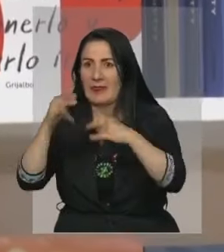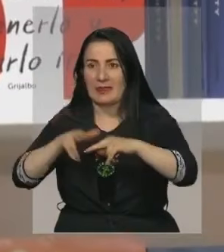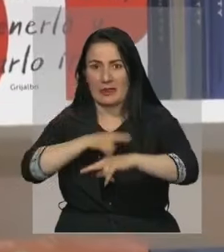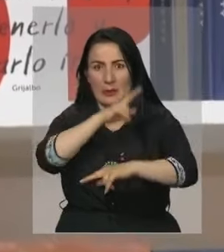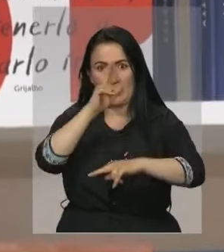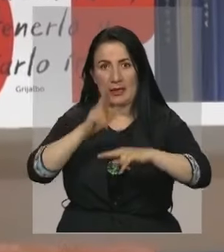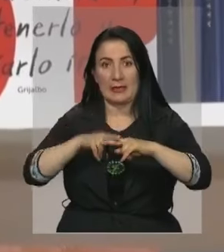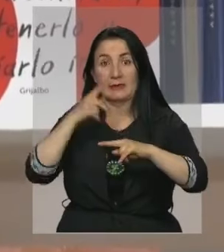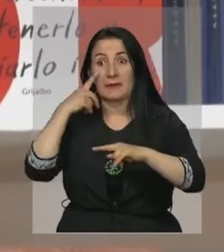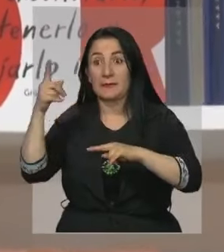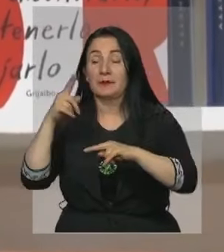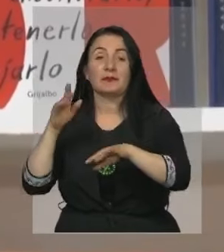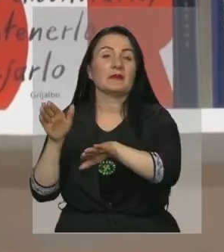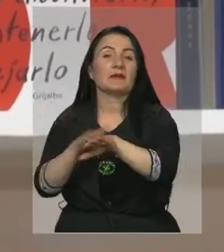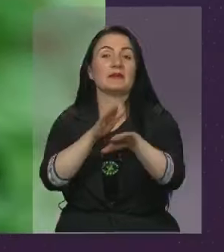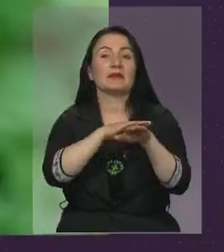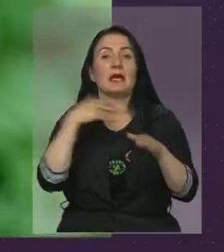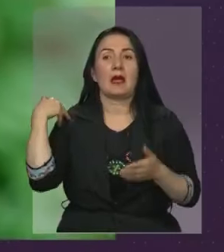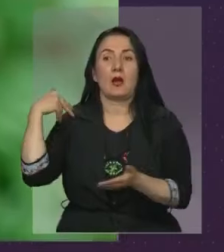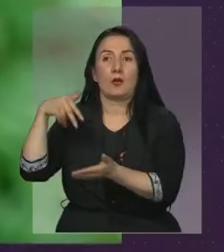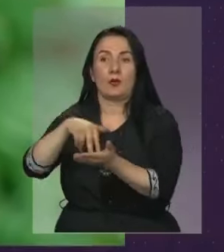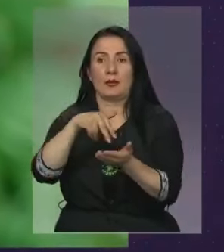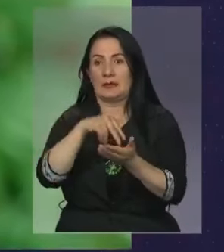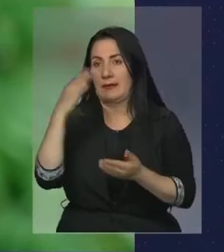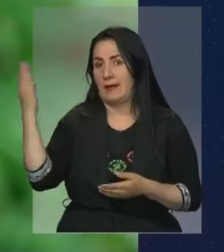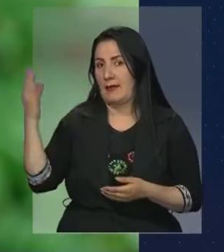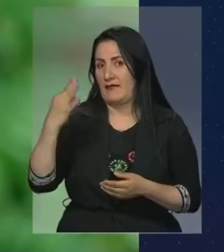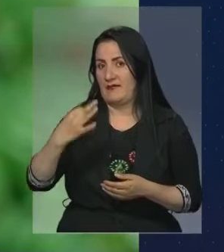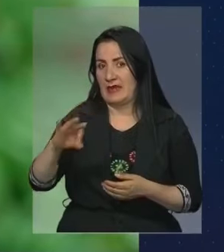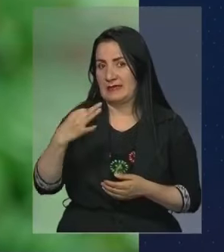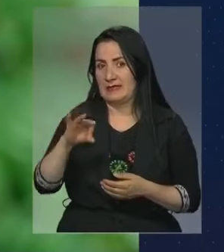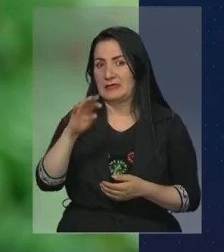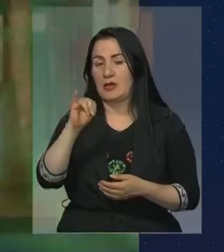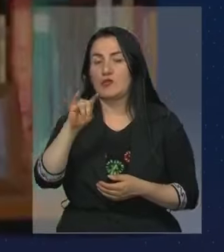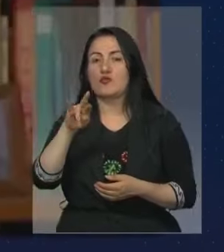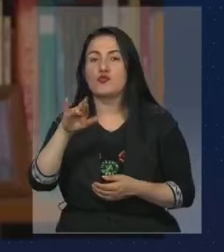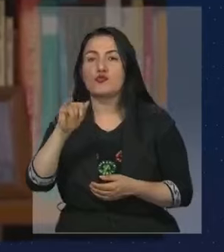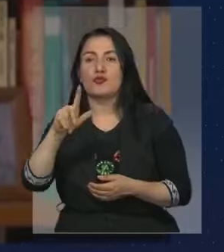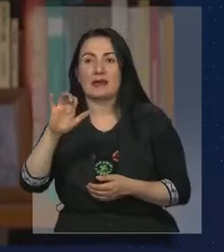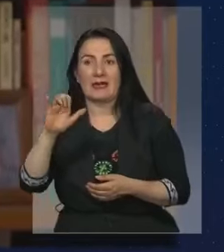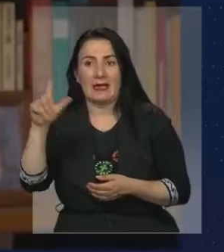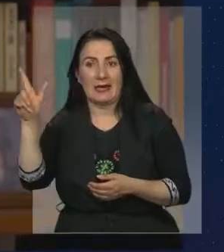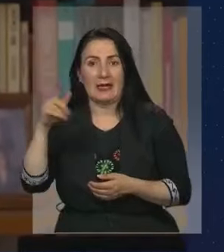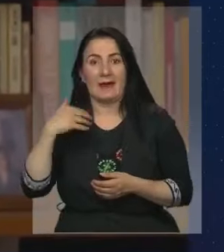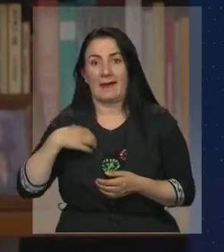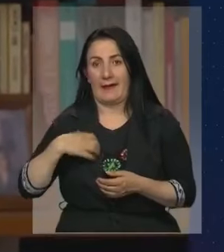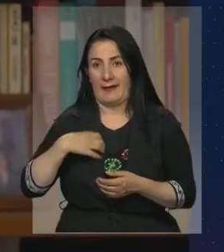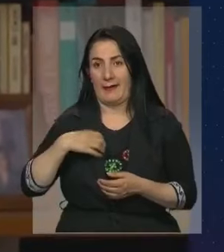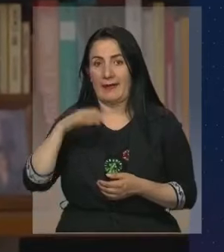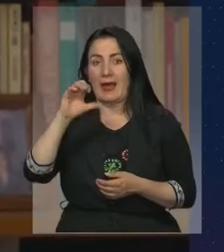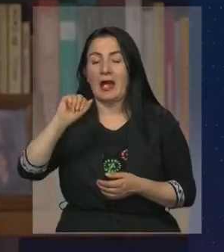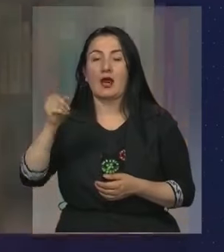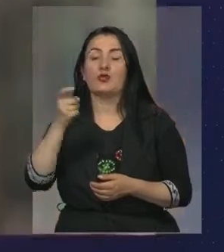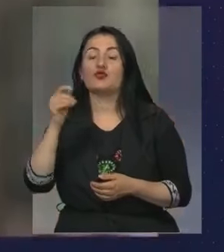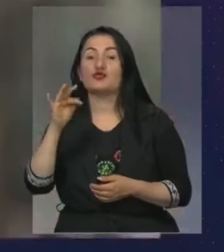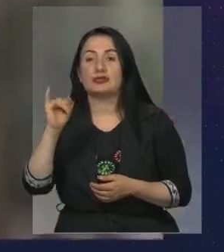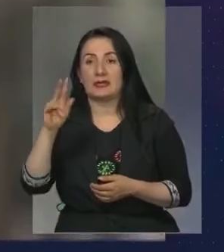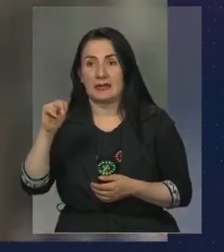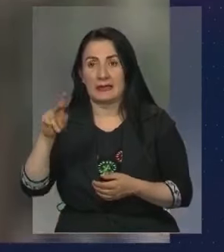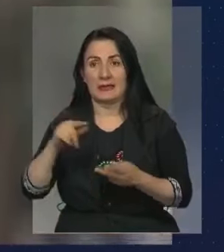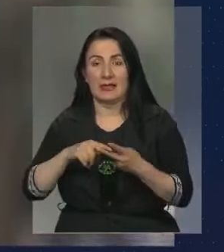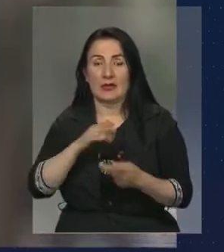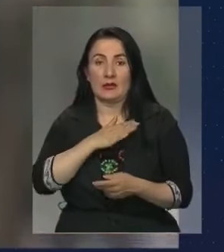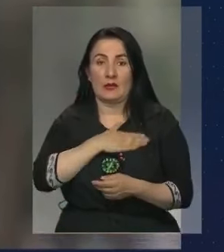naturaleza. Entre los autores invitados encontramos a la autora francesa Muriel Barberi, la autora argentina Agustina Basterrica,